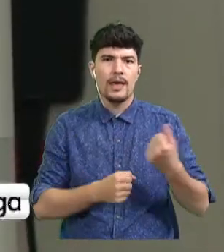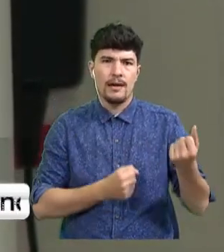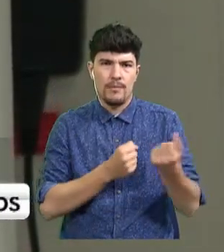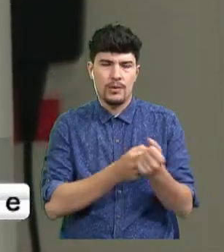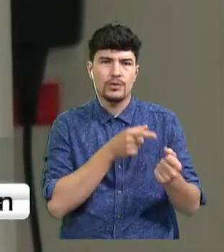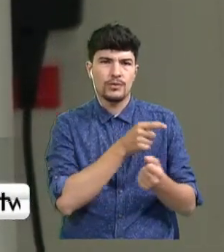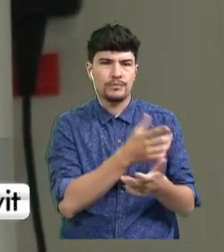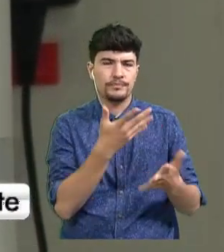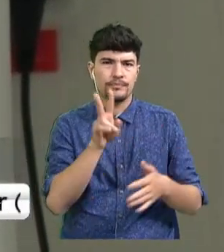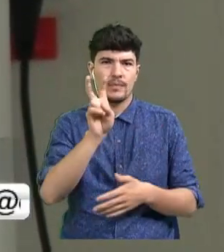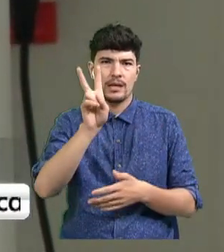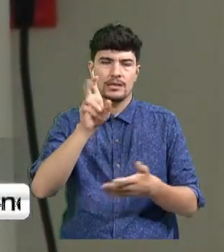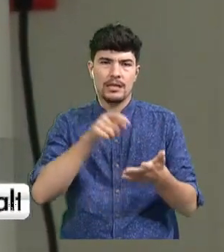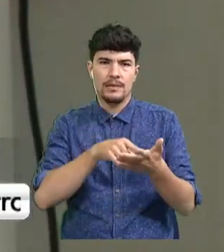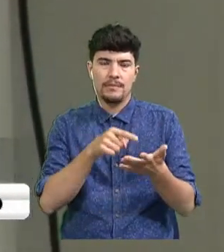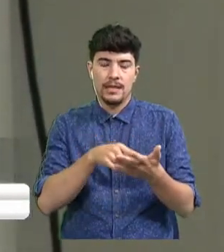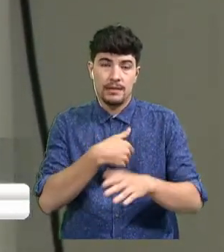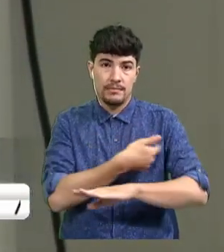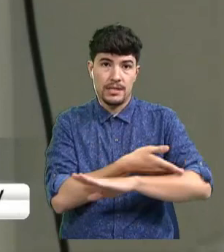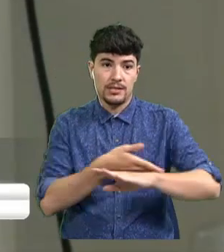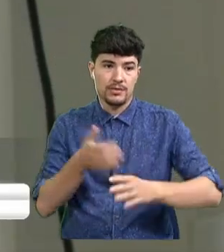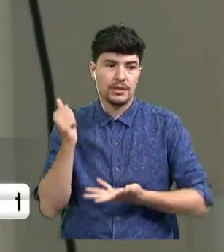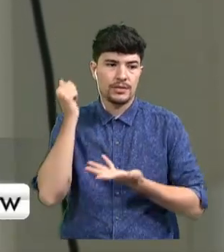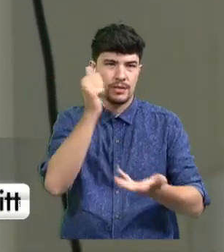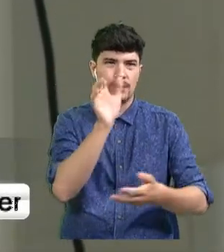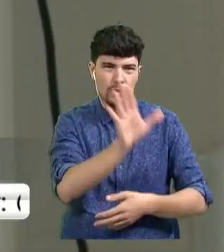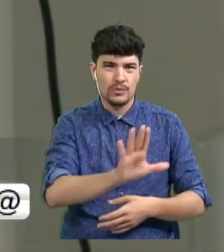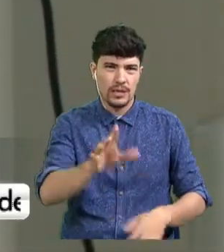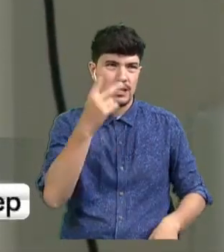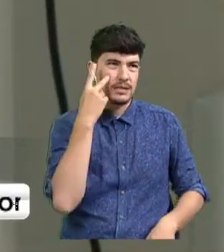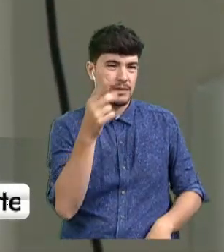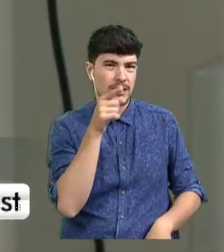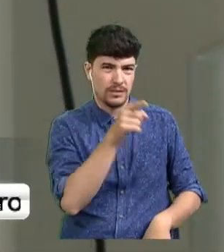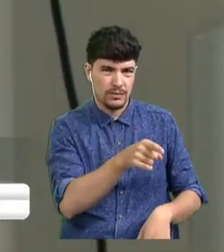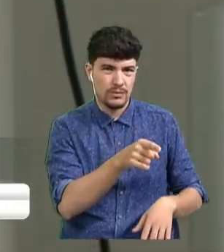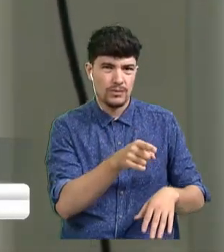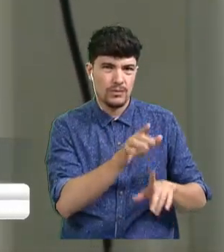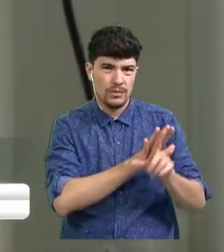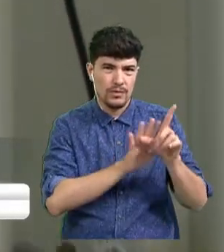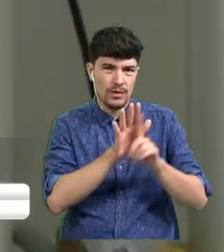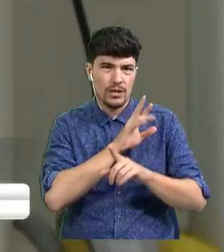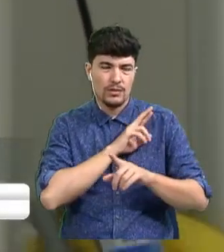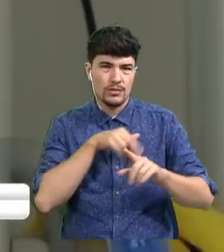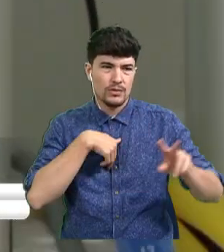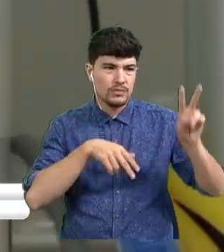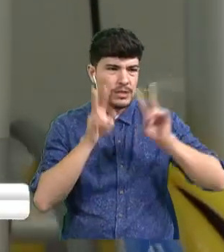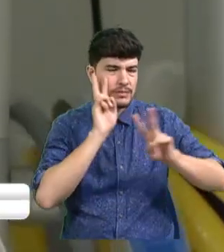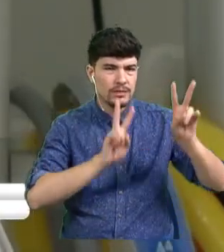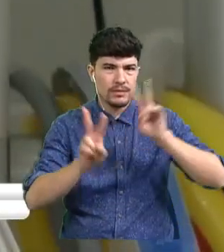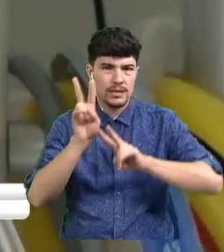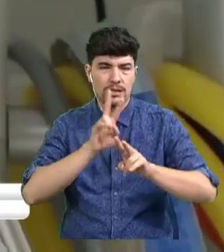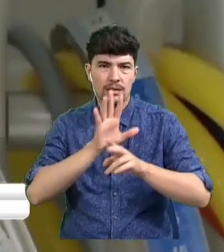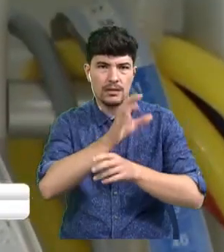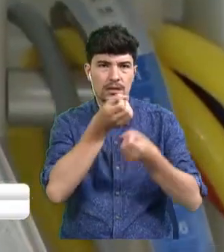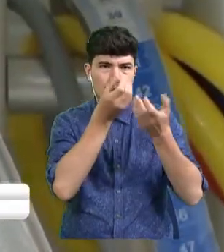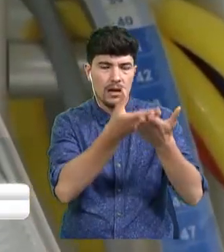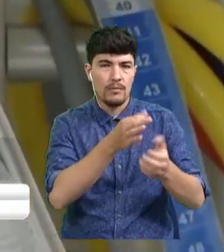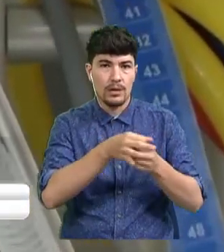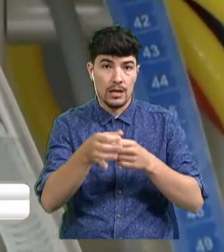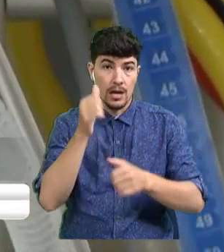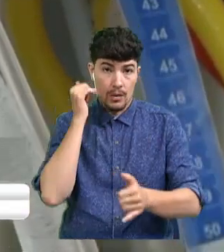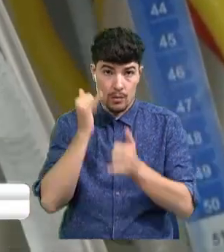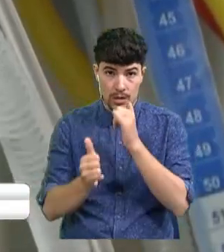apalancamiento con más de 7 mil millones de pesos, que como ustedes ven en las notas que hacemos, las visitas a los municipios, lo que hemos entregado. La última